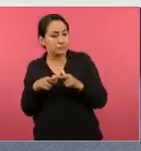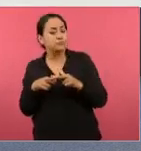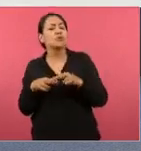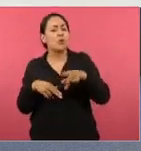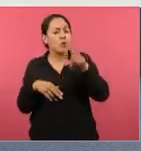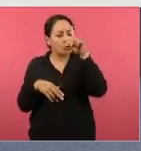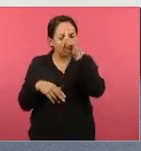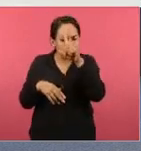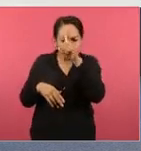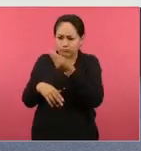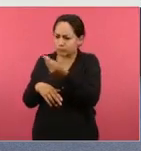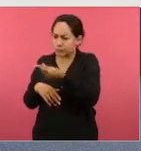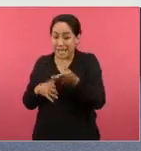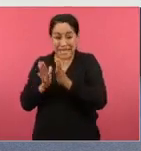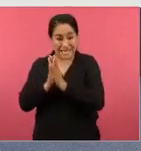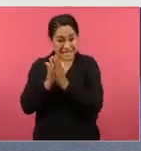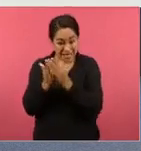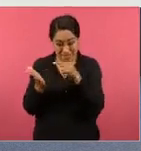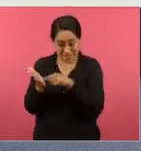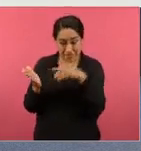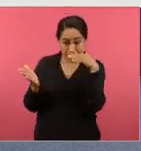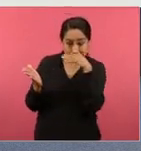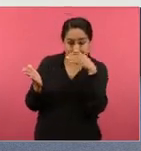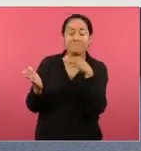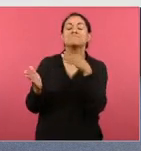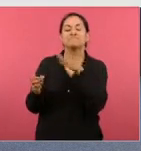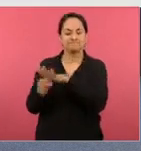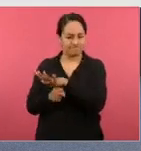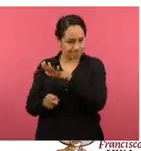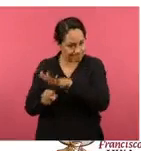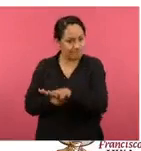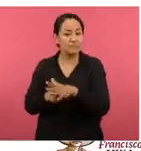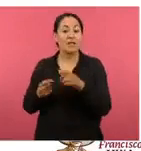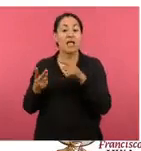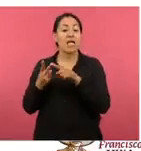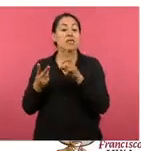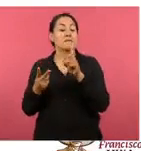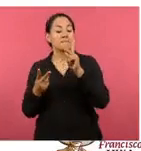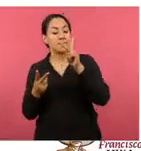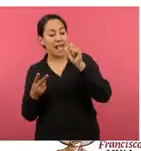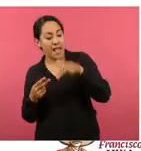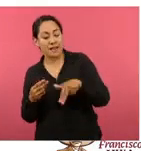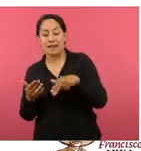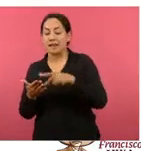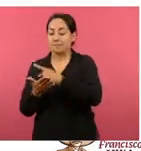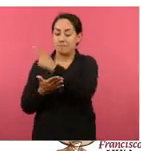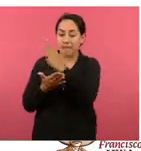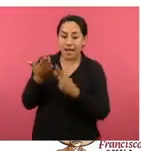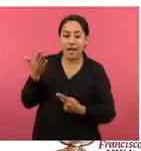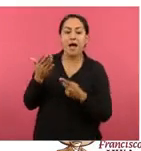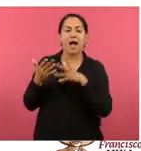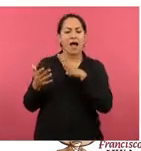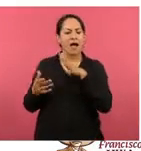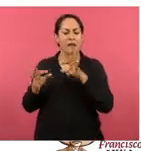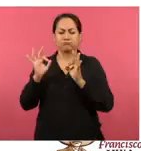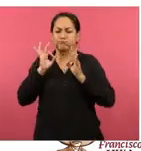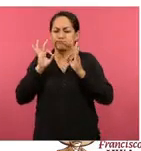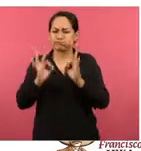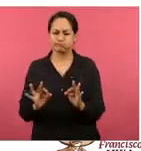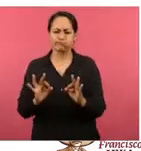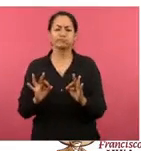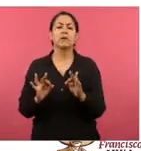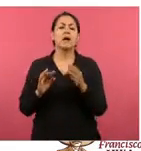Tenemos los libros de texto, tenemos el plan y programas de estudio, ya lo dijeron mis compañeros, hay un